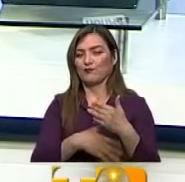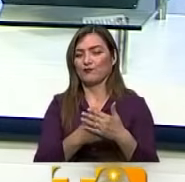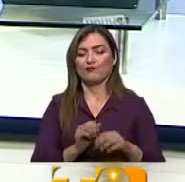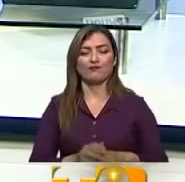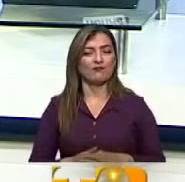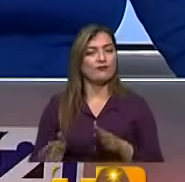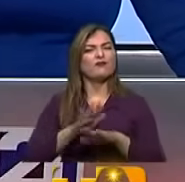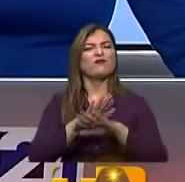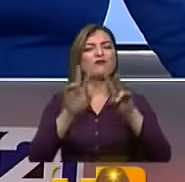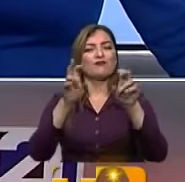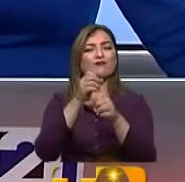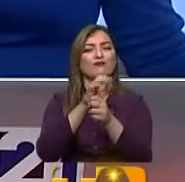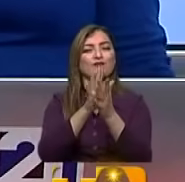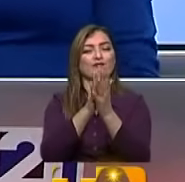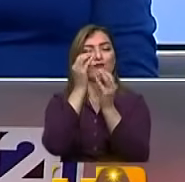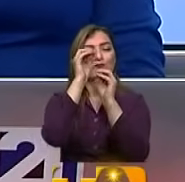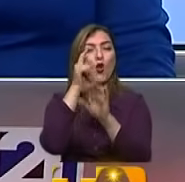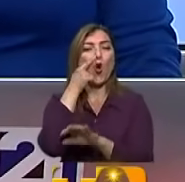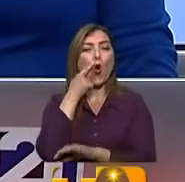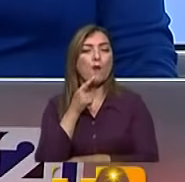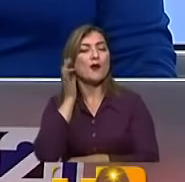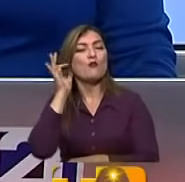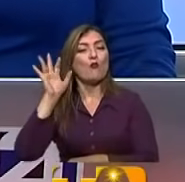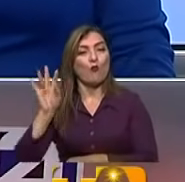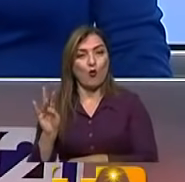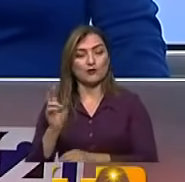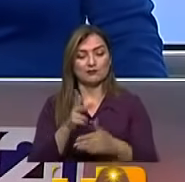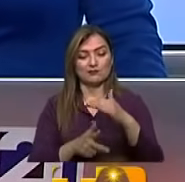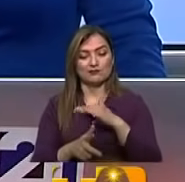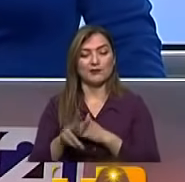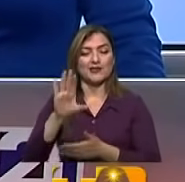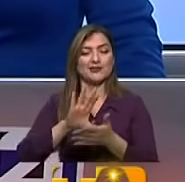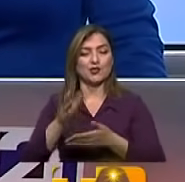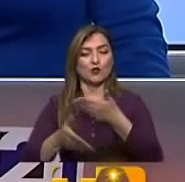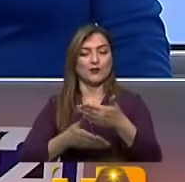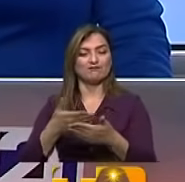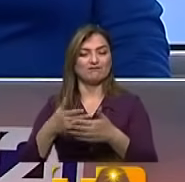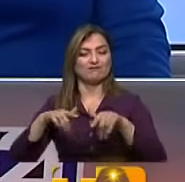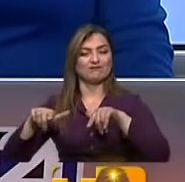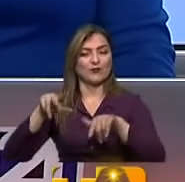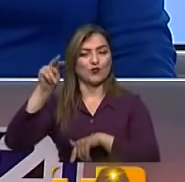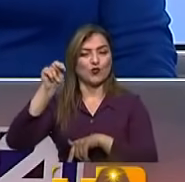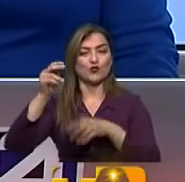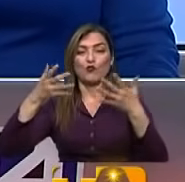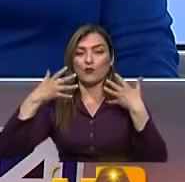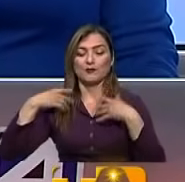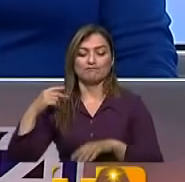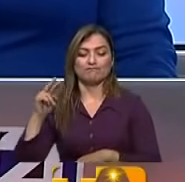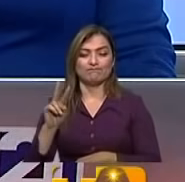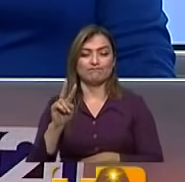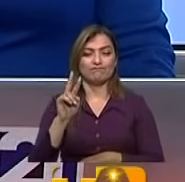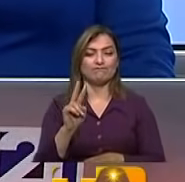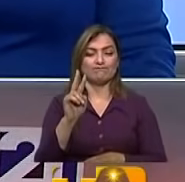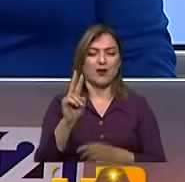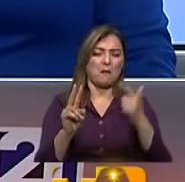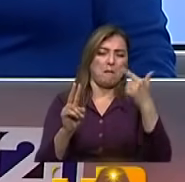vamos a contar a continuación que un hombre que salía junto a su esposa del parqueadero de un centro comercial ubicado en el norte de Guayaquil fue asesinado